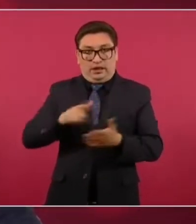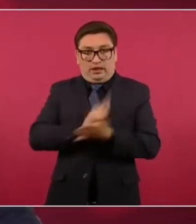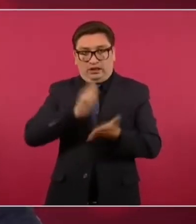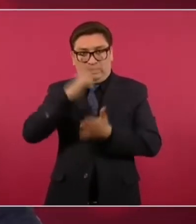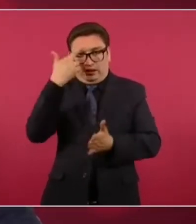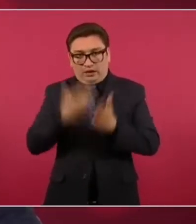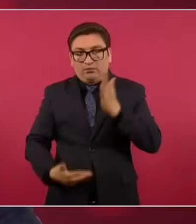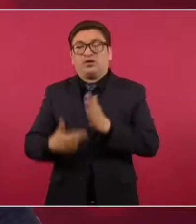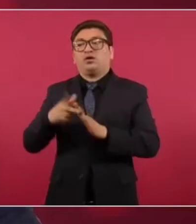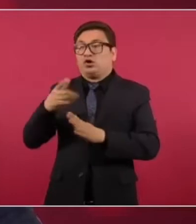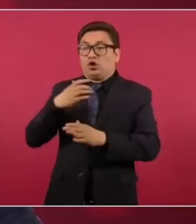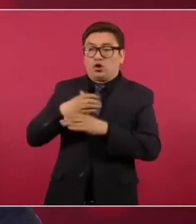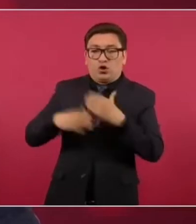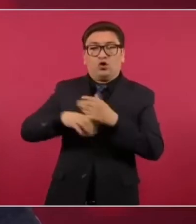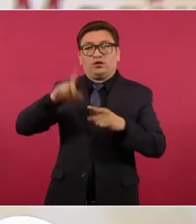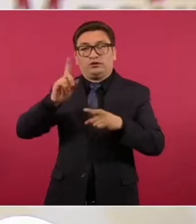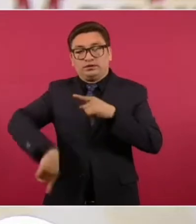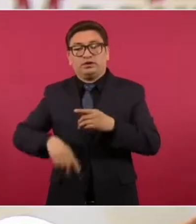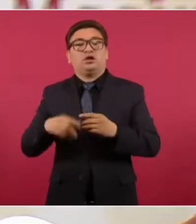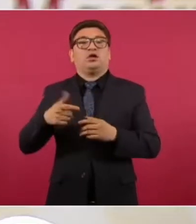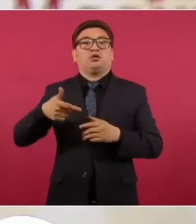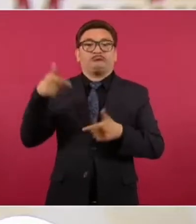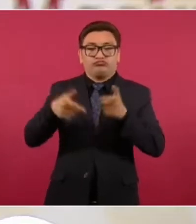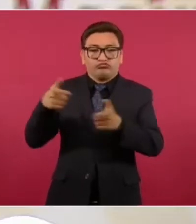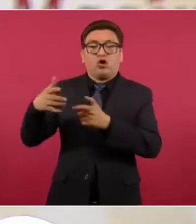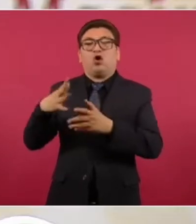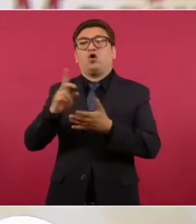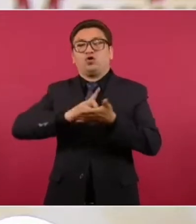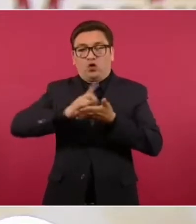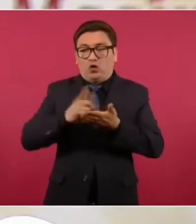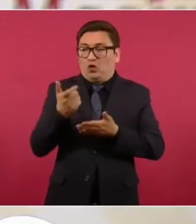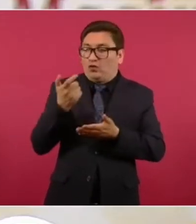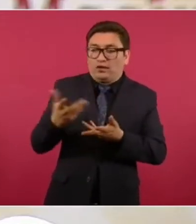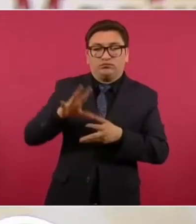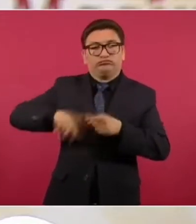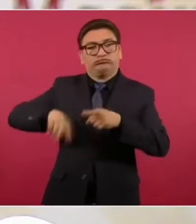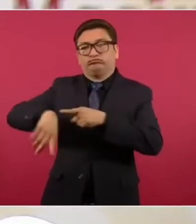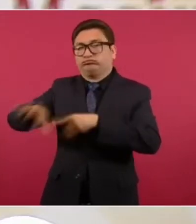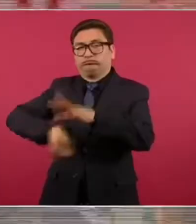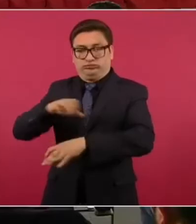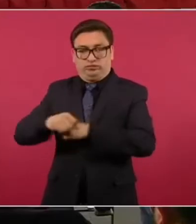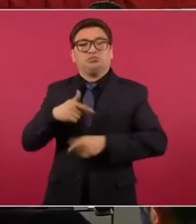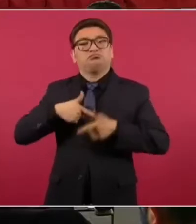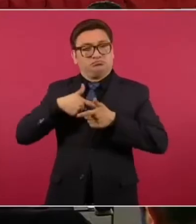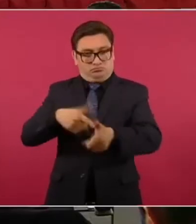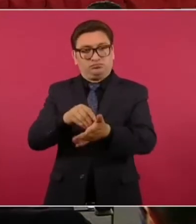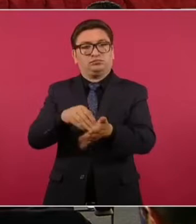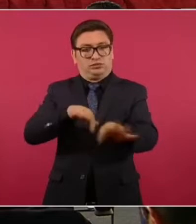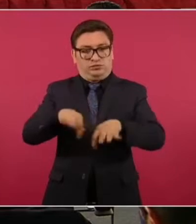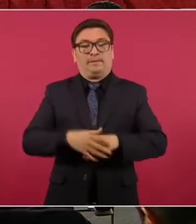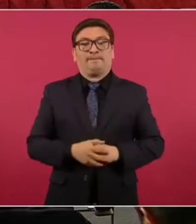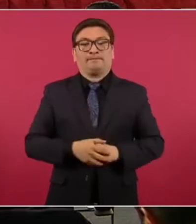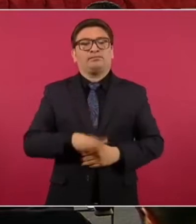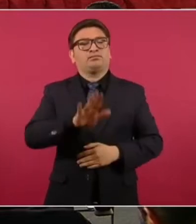ley, se aseguran armas, droga y dinero ilícito, y se va a continuar con este despliegue. ¿En